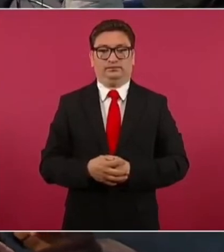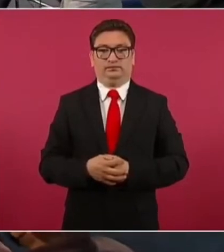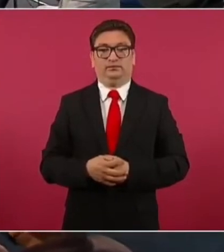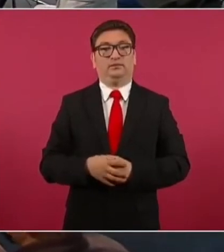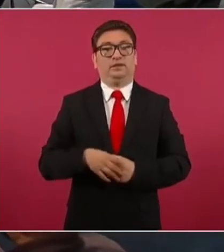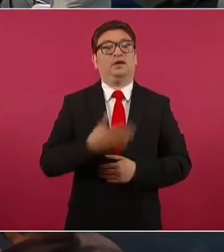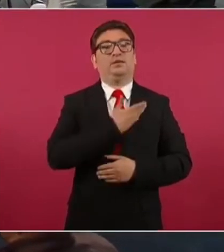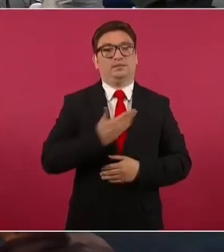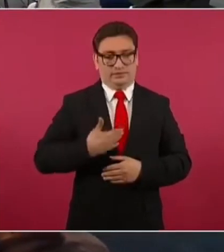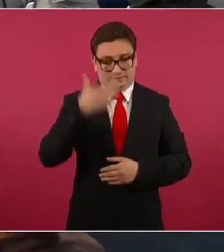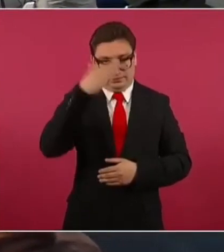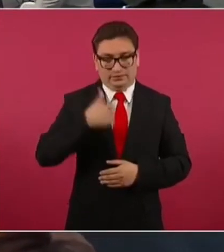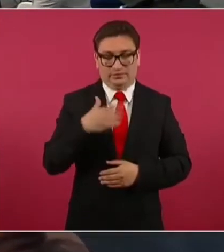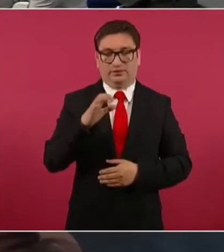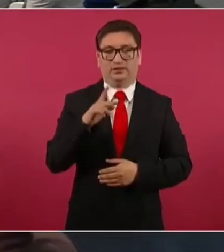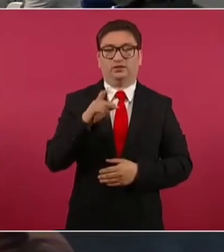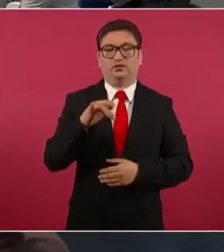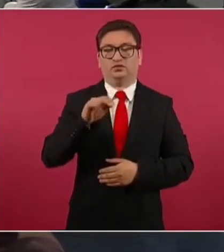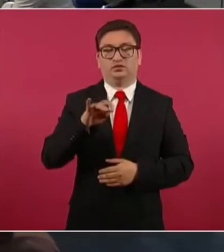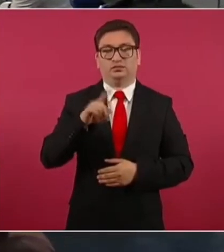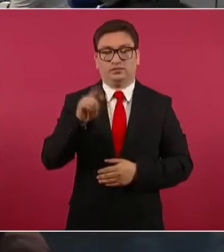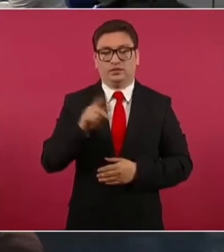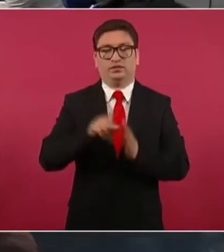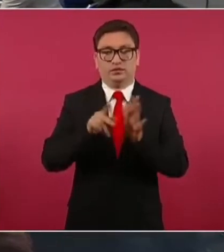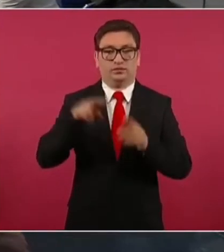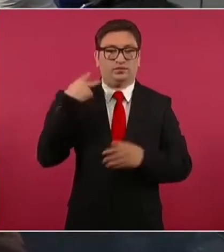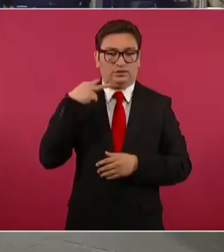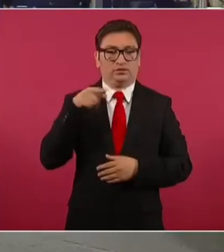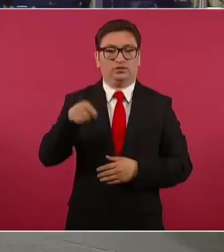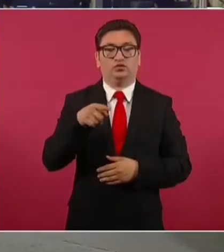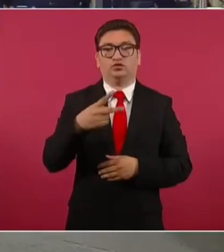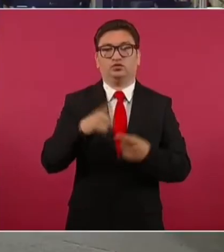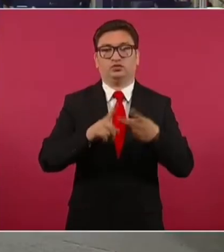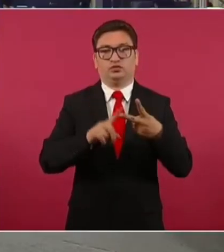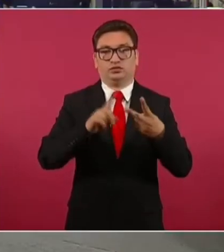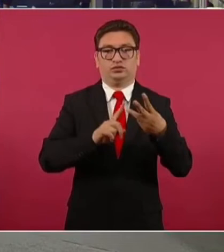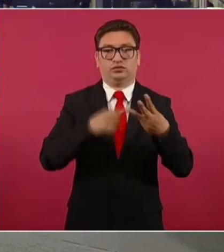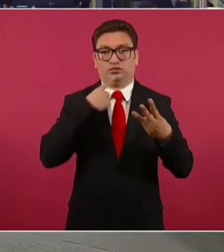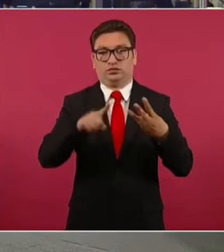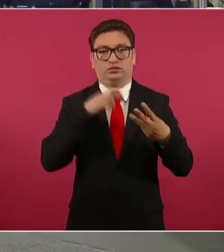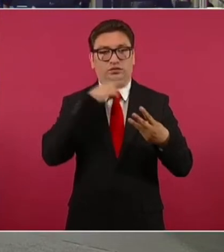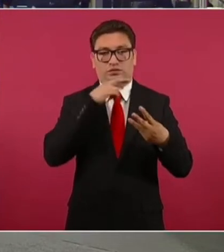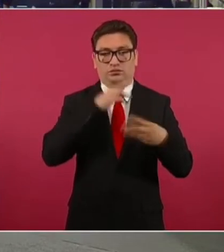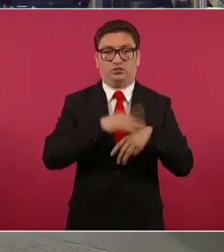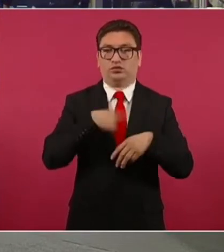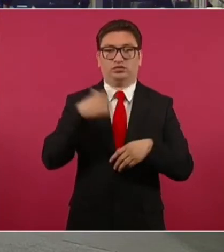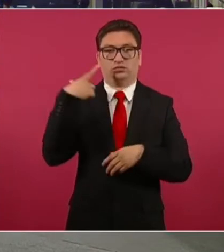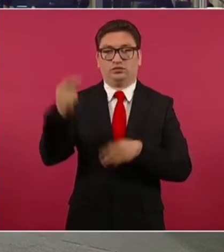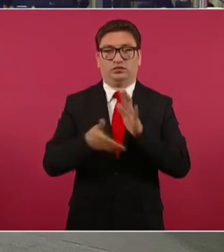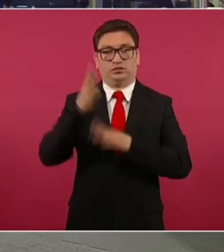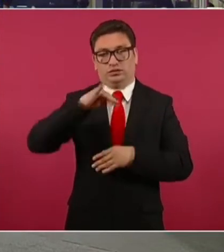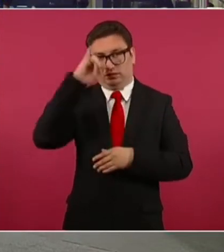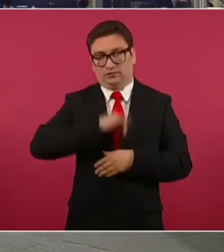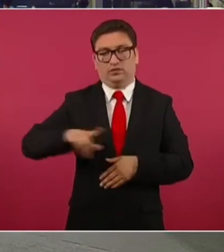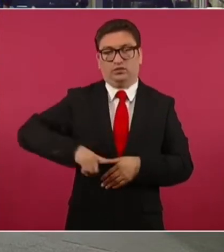Señor presidente, buen día. Carlos Guzmán de ABA Noticias de 4 Media Telecomunicaciones de Veracruz. Dos temas y una queja muy rápida porque tengo que salir corriendo con la jefa de